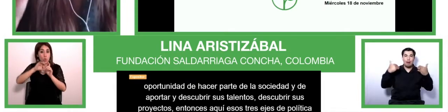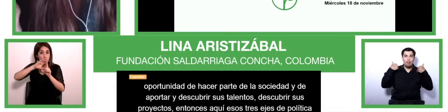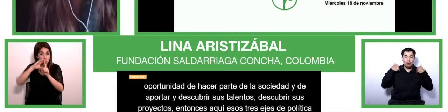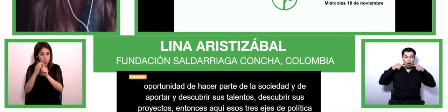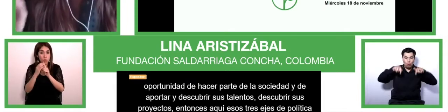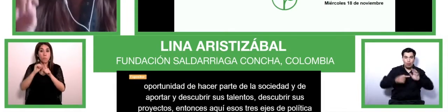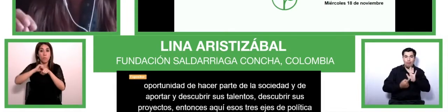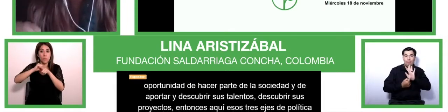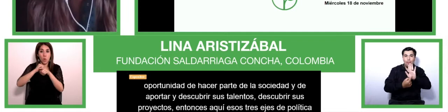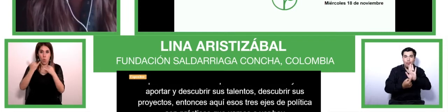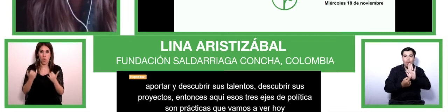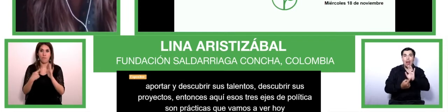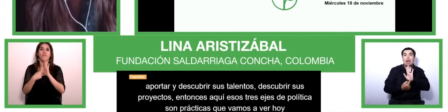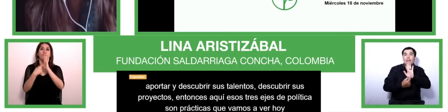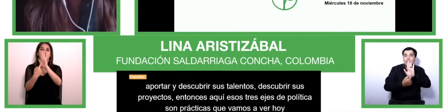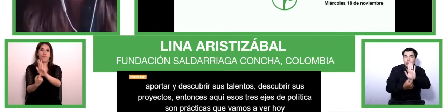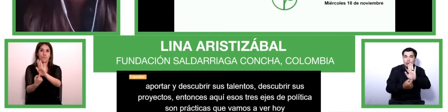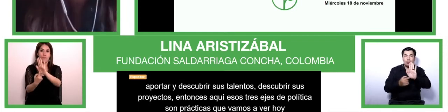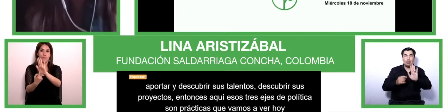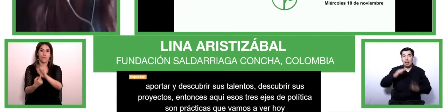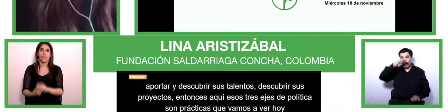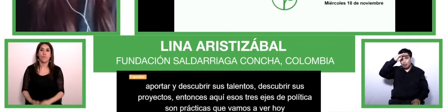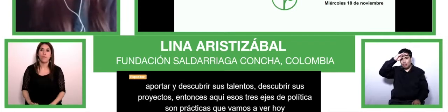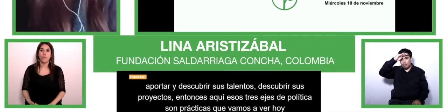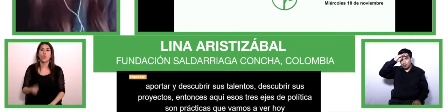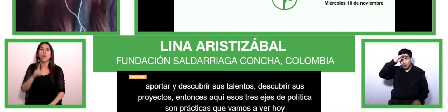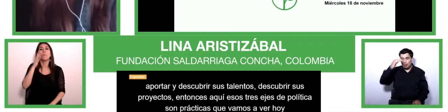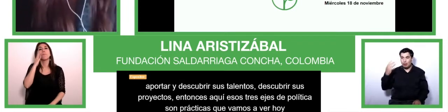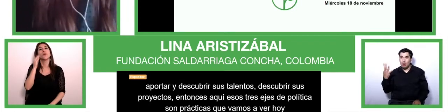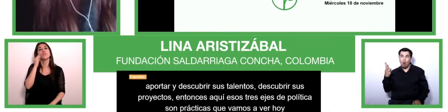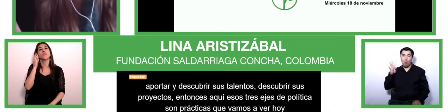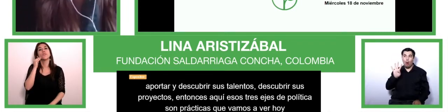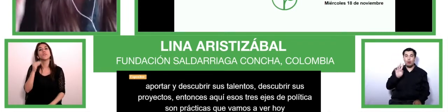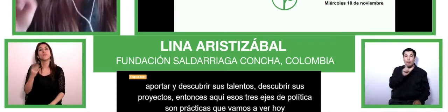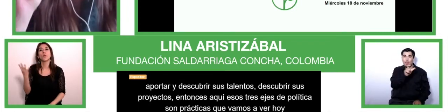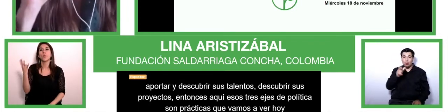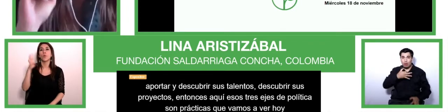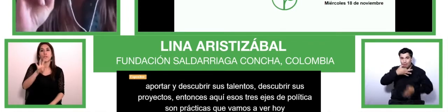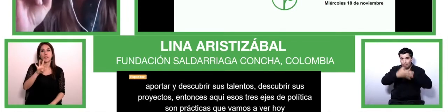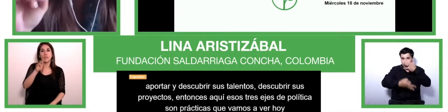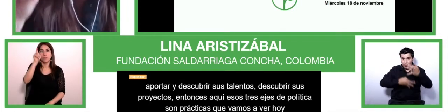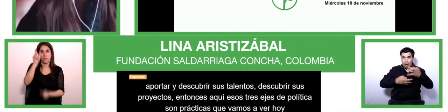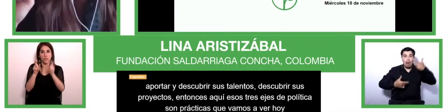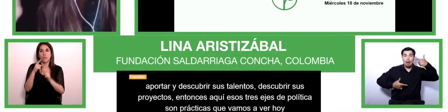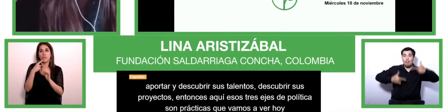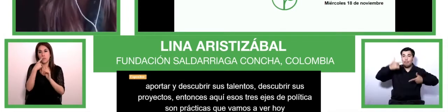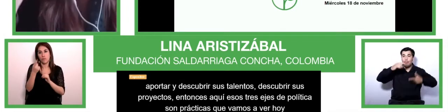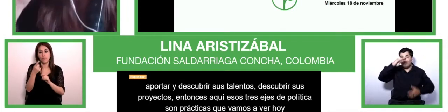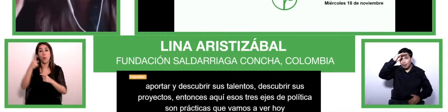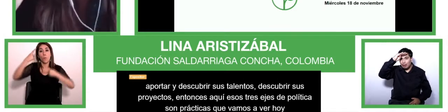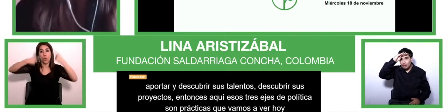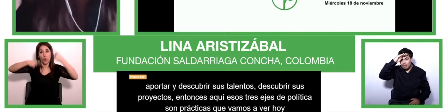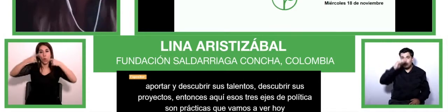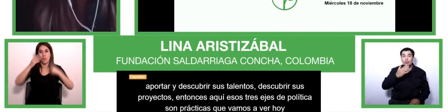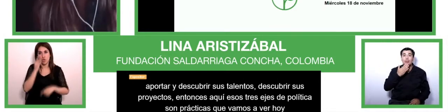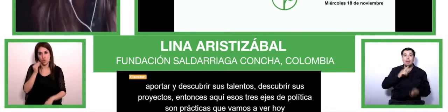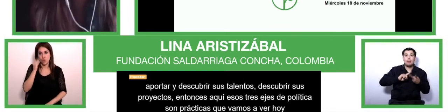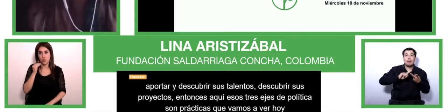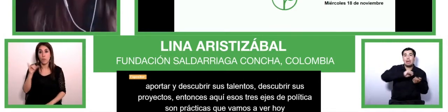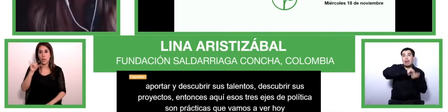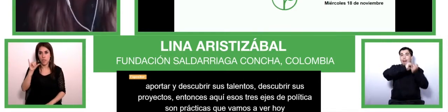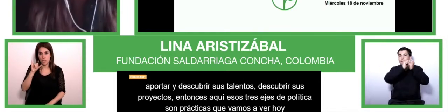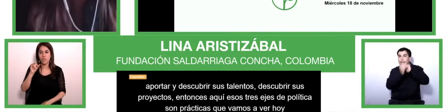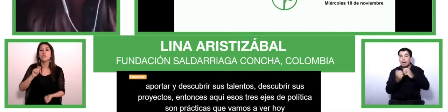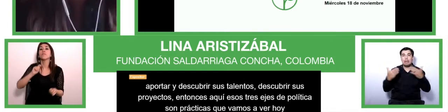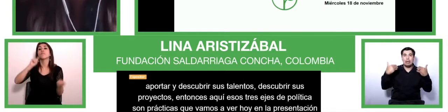a ver hoy en la presentación de las experiencias que nos compartirán las cuatro experiencias en política, por un lado, pero también en